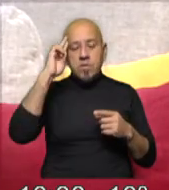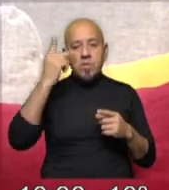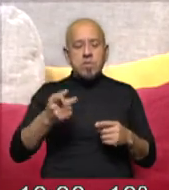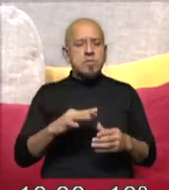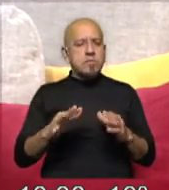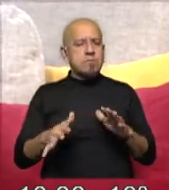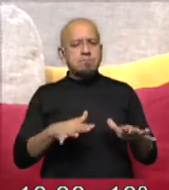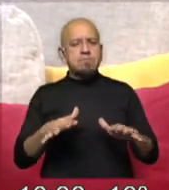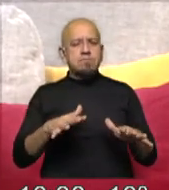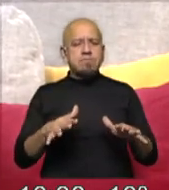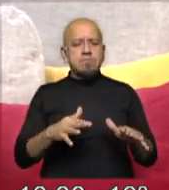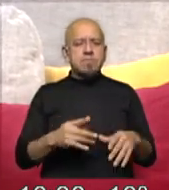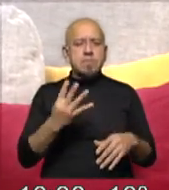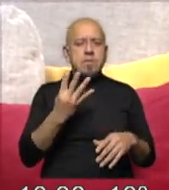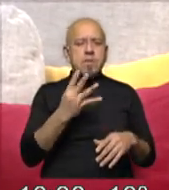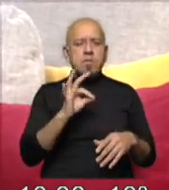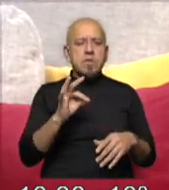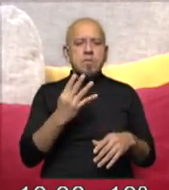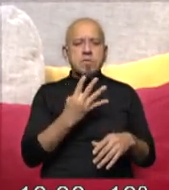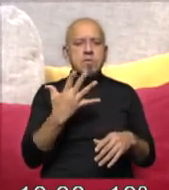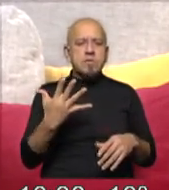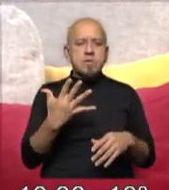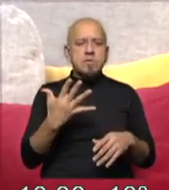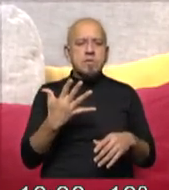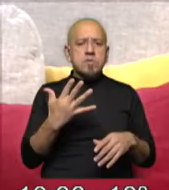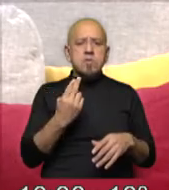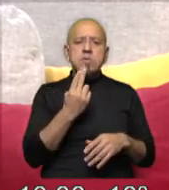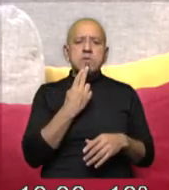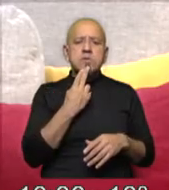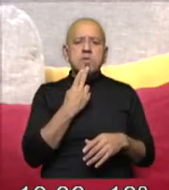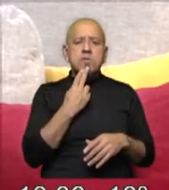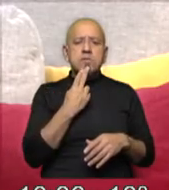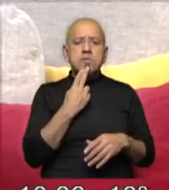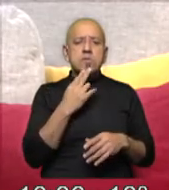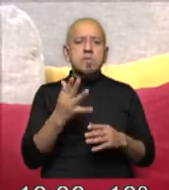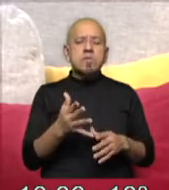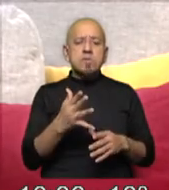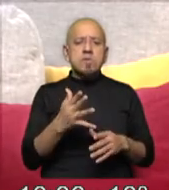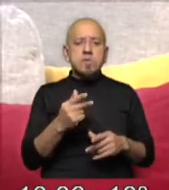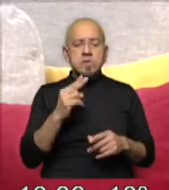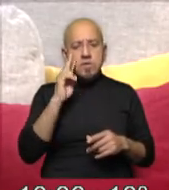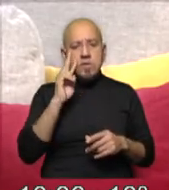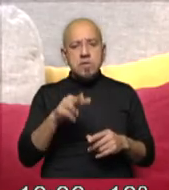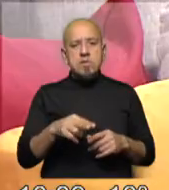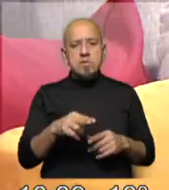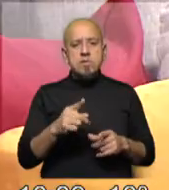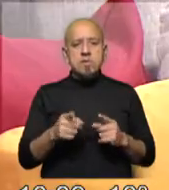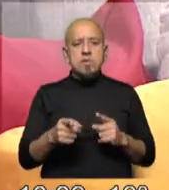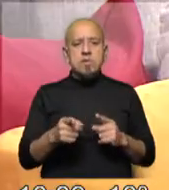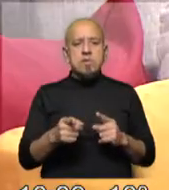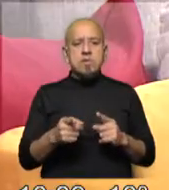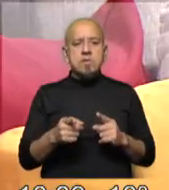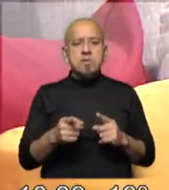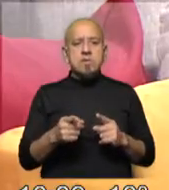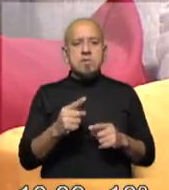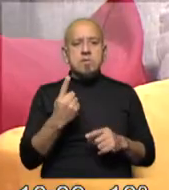promedio está unos 40, 45 minutos buscando algo en Netflix. Hasta que decide ver algo. Mi marido se lleva el mío y el mío. Se lleva una